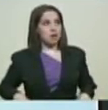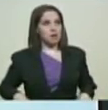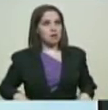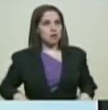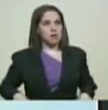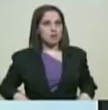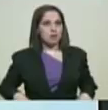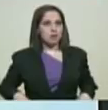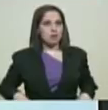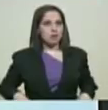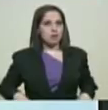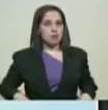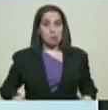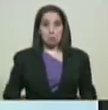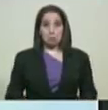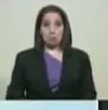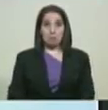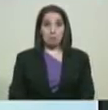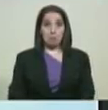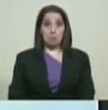Ninguno se lo sabía,